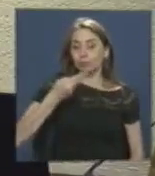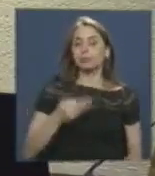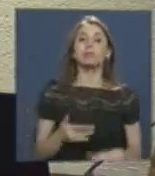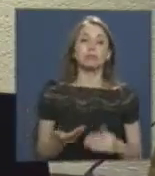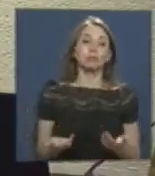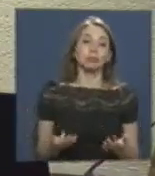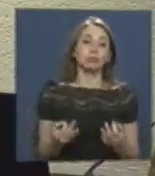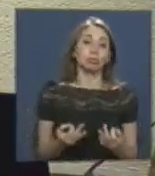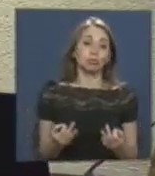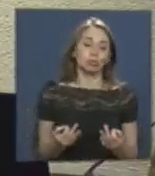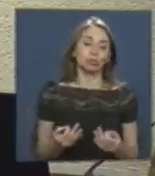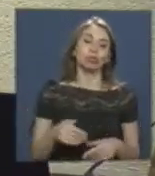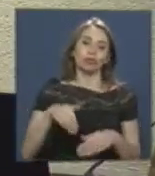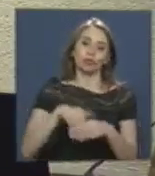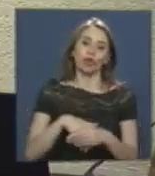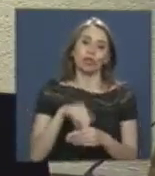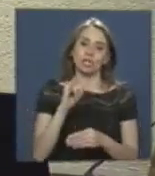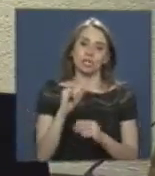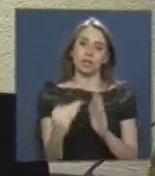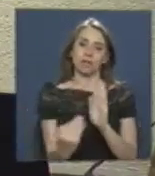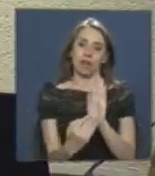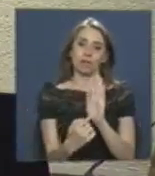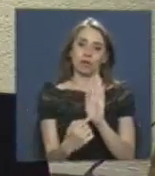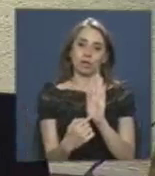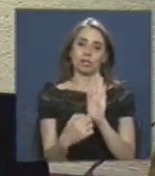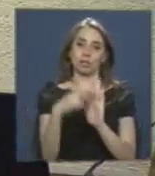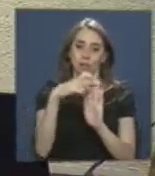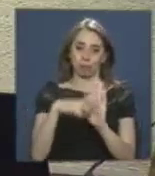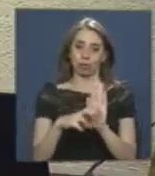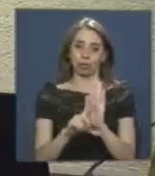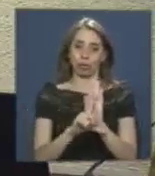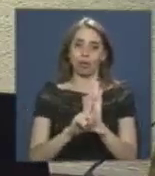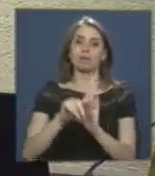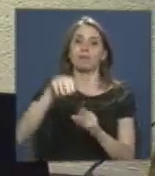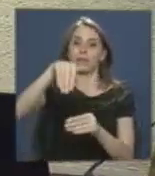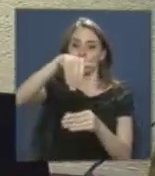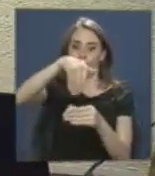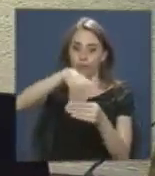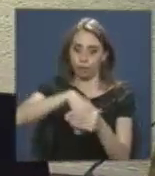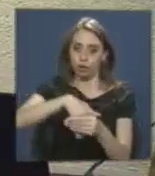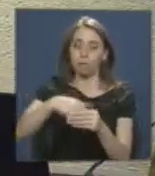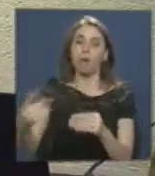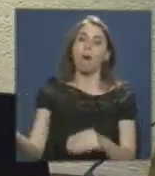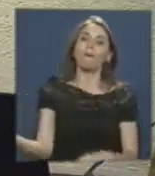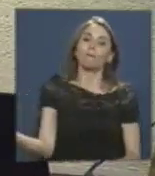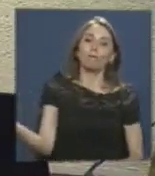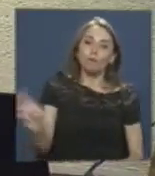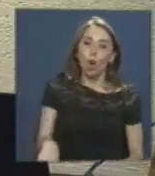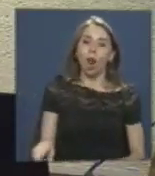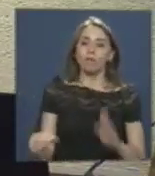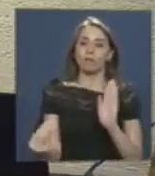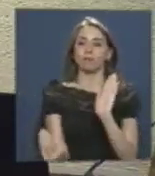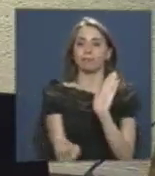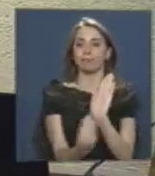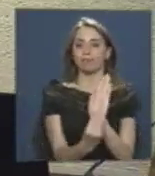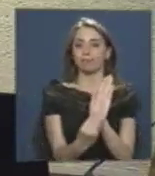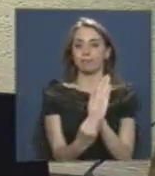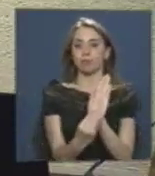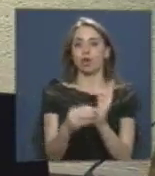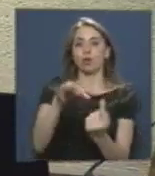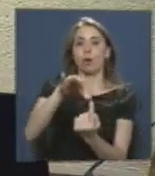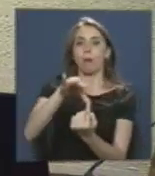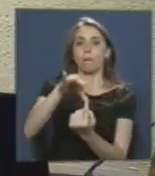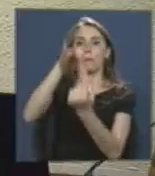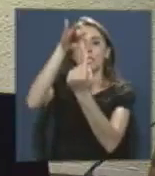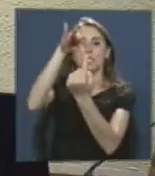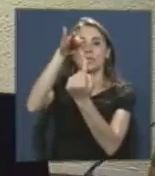supuesto vamos a votar a favor de la ley pero vamos a votar de manera de reponer el corazón de